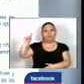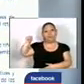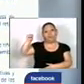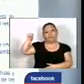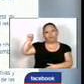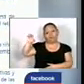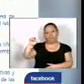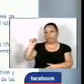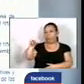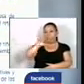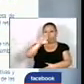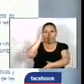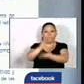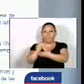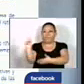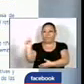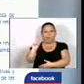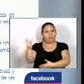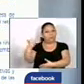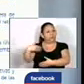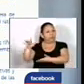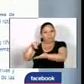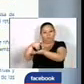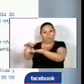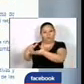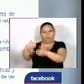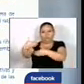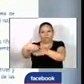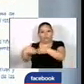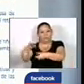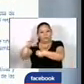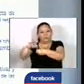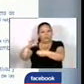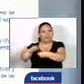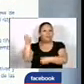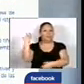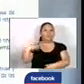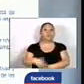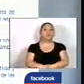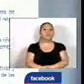revocó su credencial y fue separado de la mesa de escrutinio que integraba.